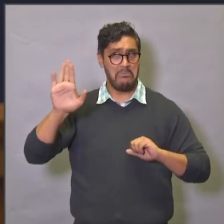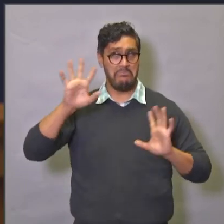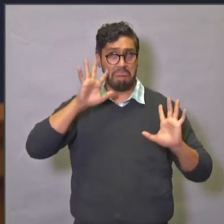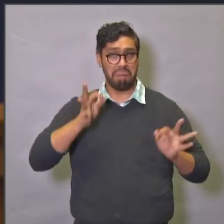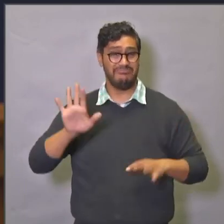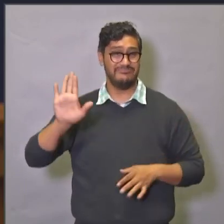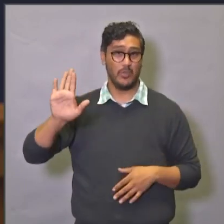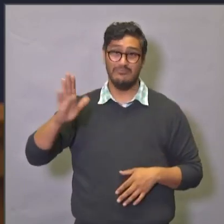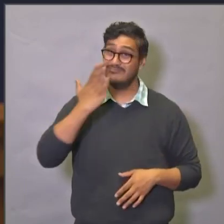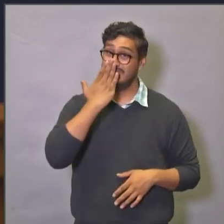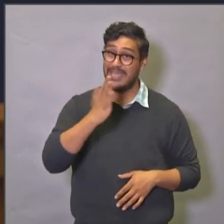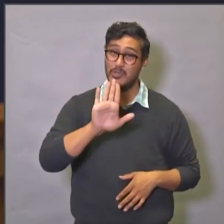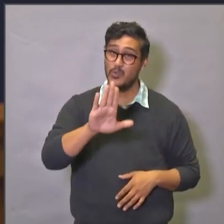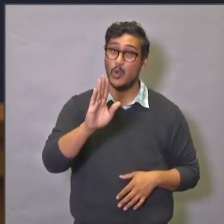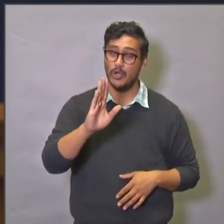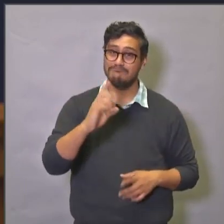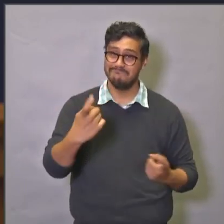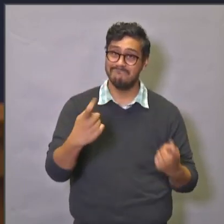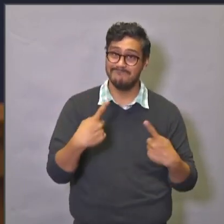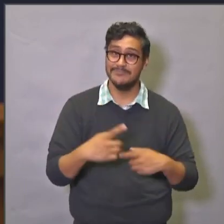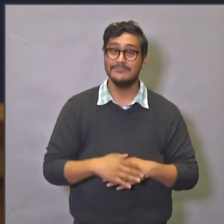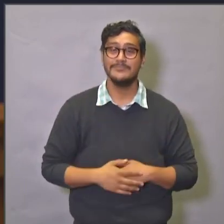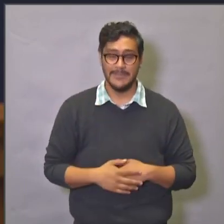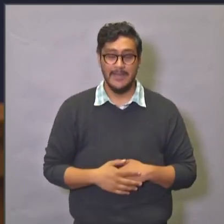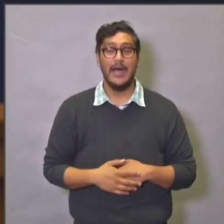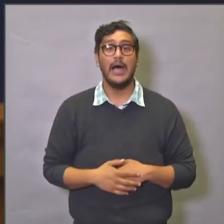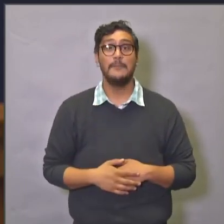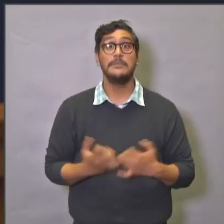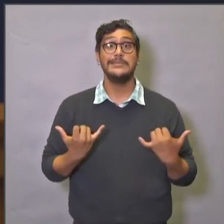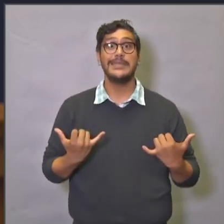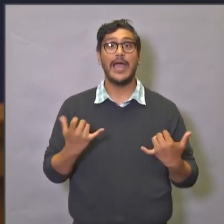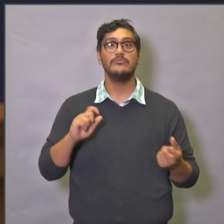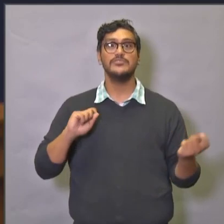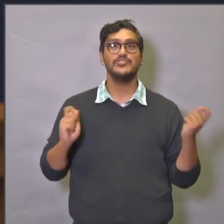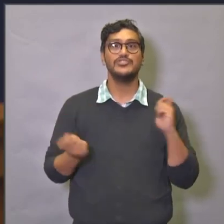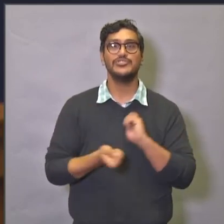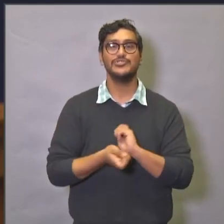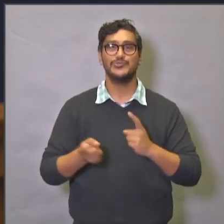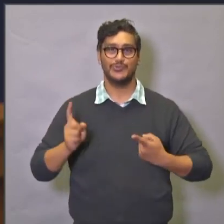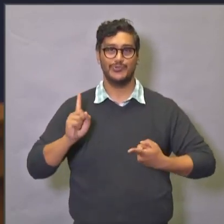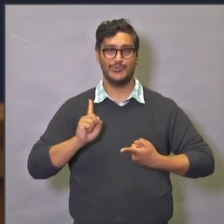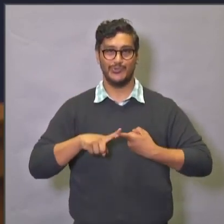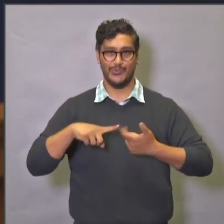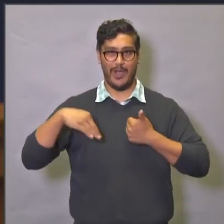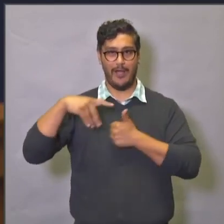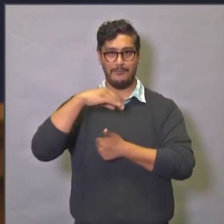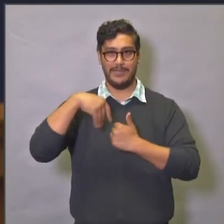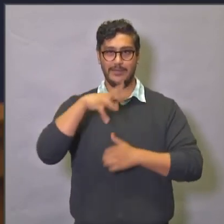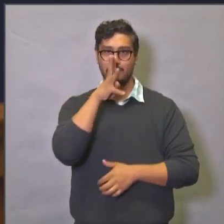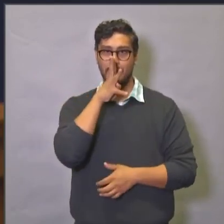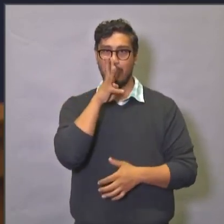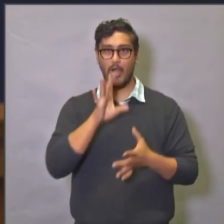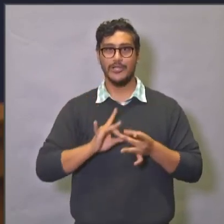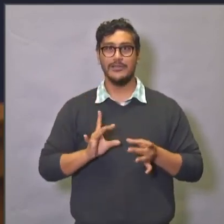que muchas gracias por esa información y esas preguntas. And now we'll go ahead and move on to remarks in Armenian.